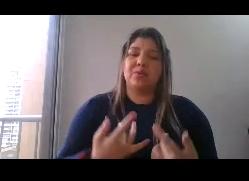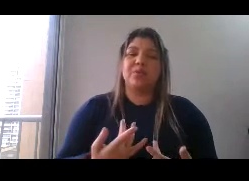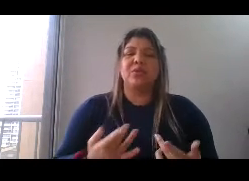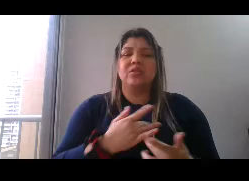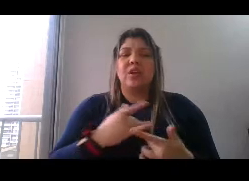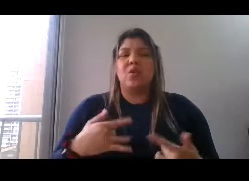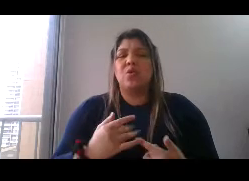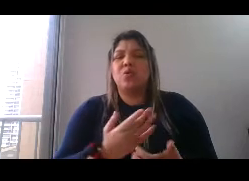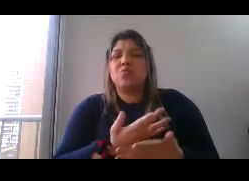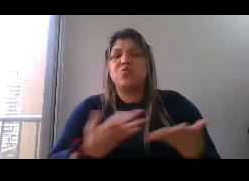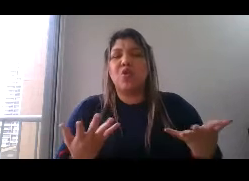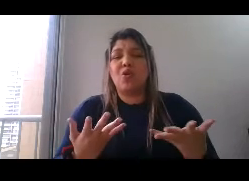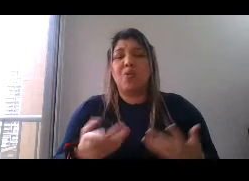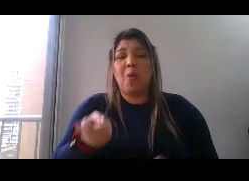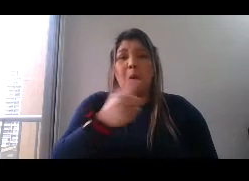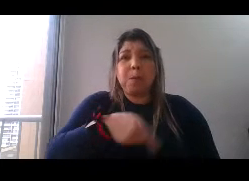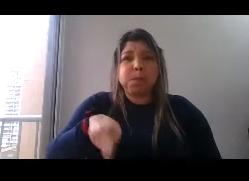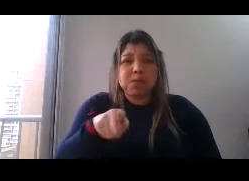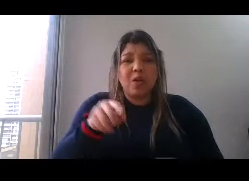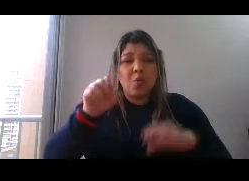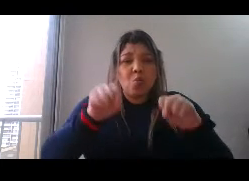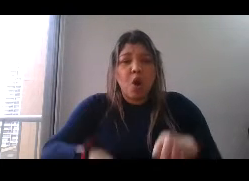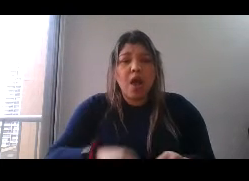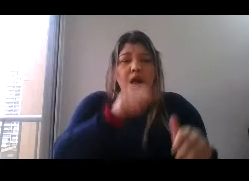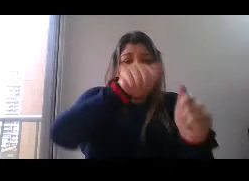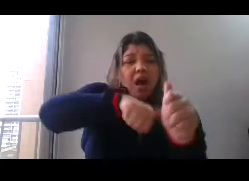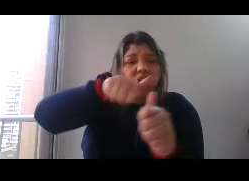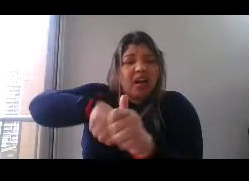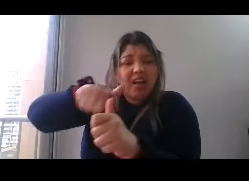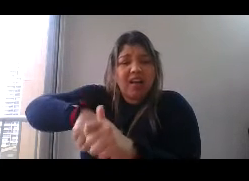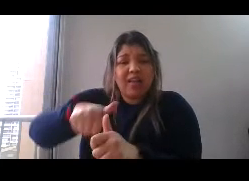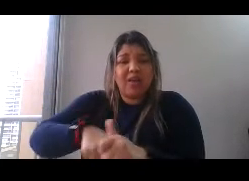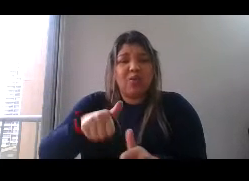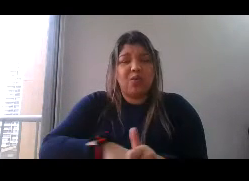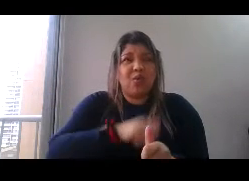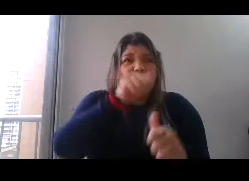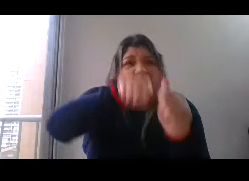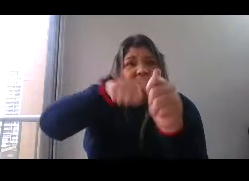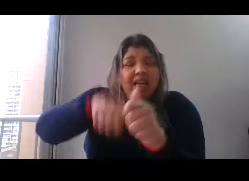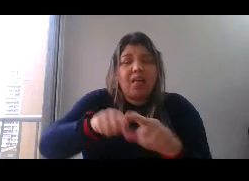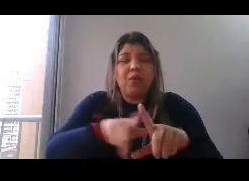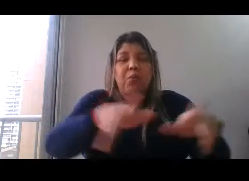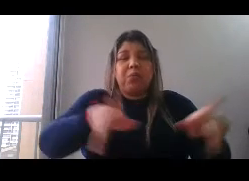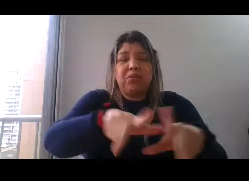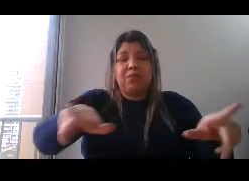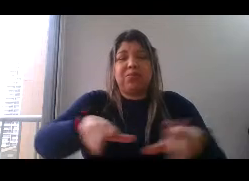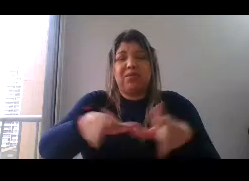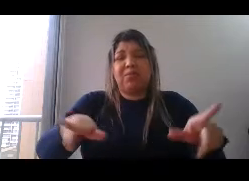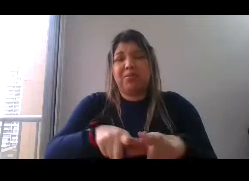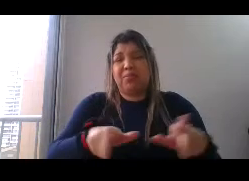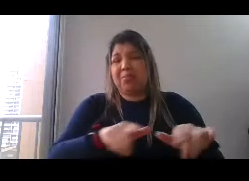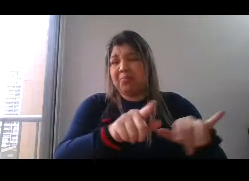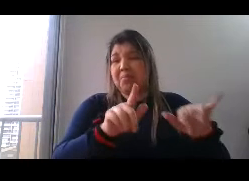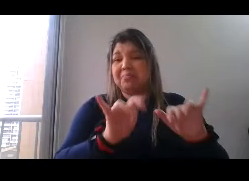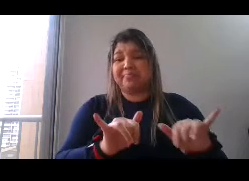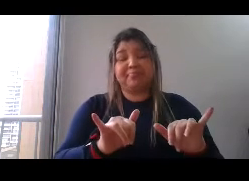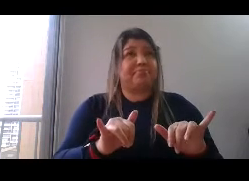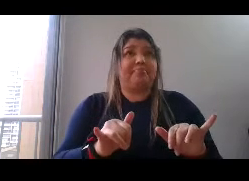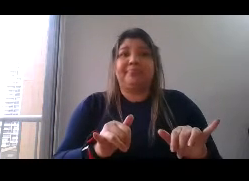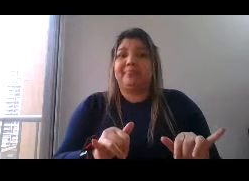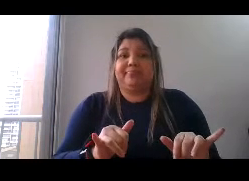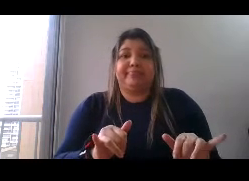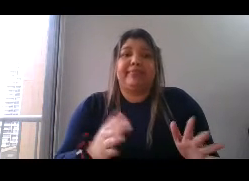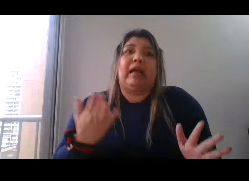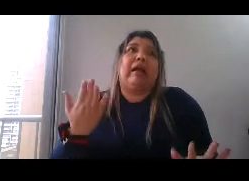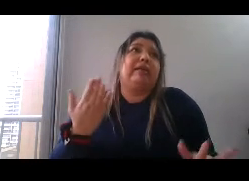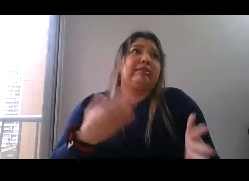un paciente hospitalizado por habitación. Entonces vamos a tener habitaciones donde podemos encontrar 2 pacientes, o vamos a tener